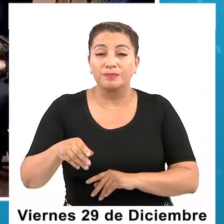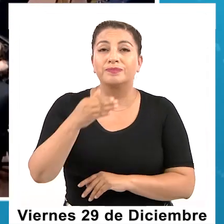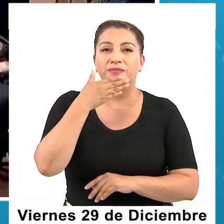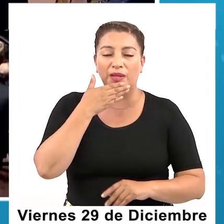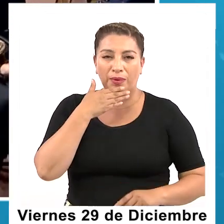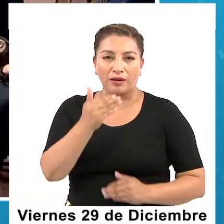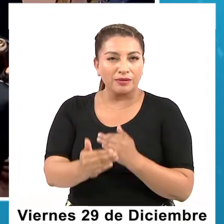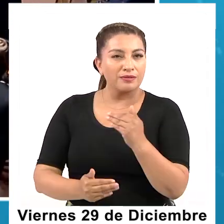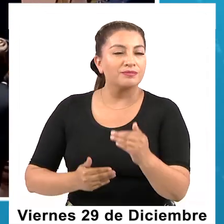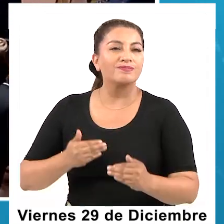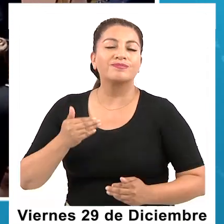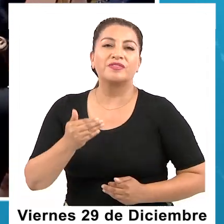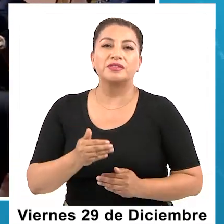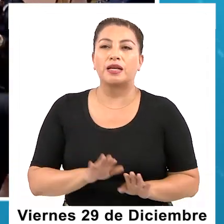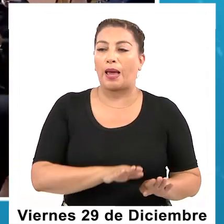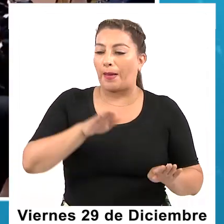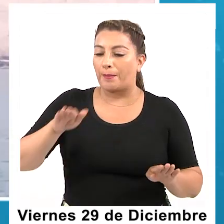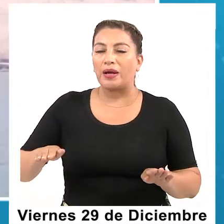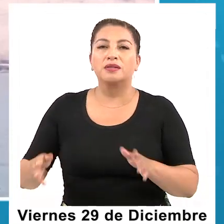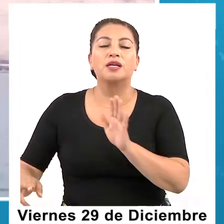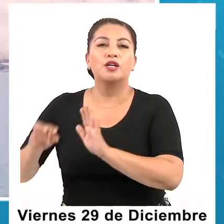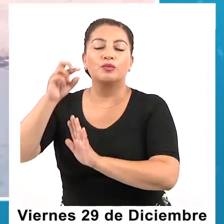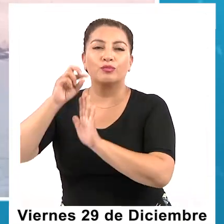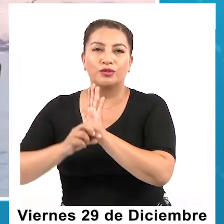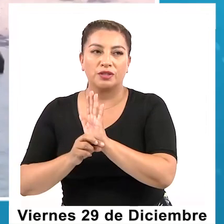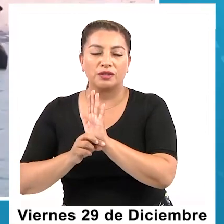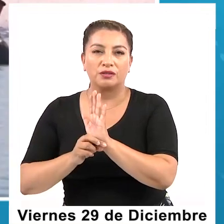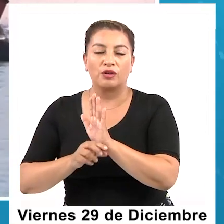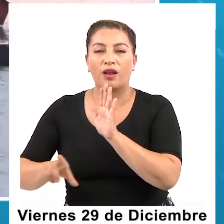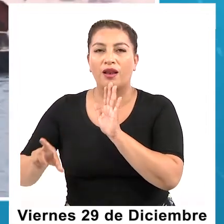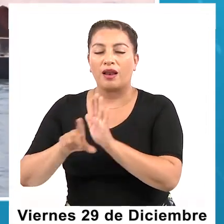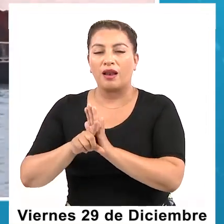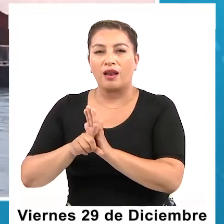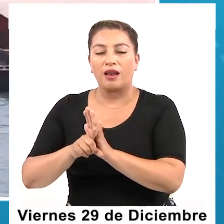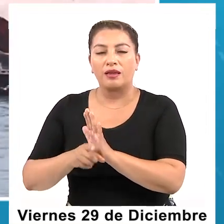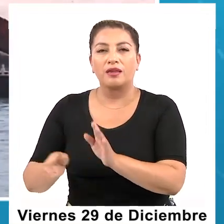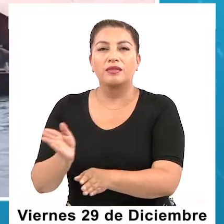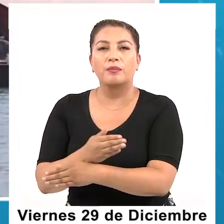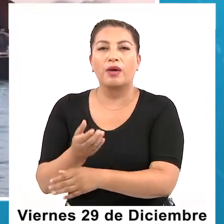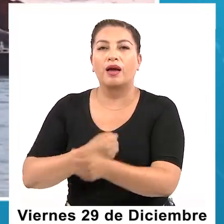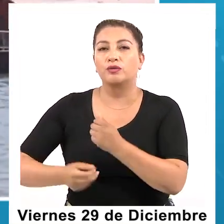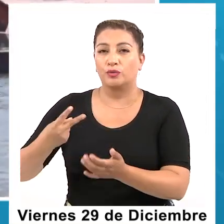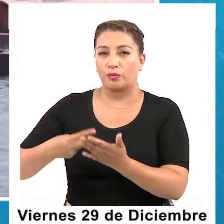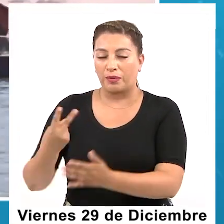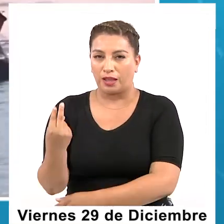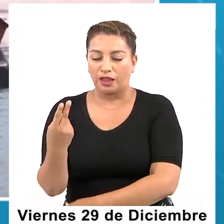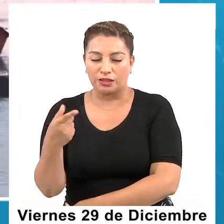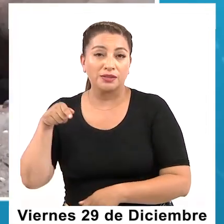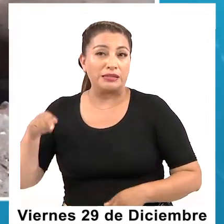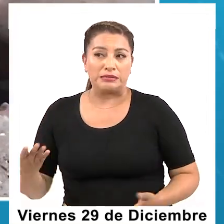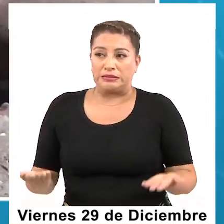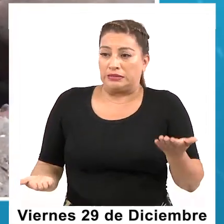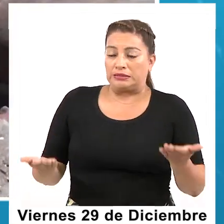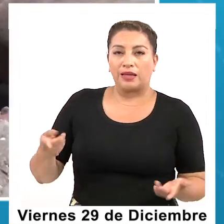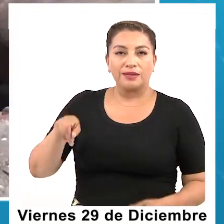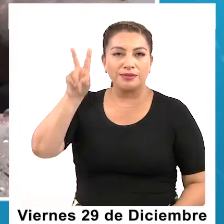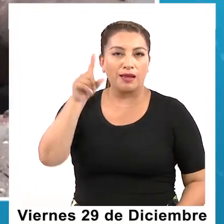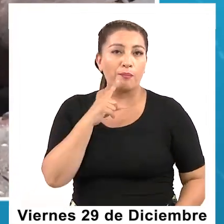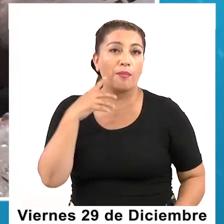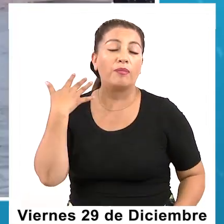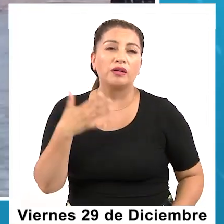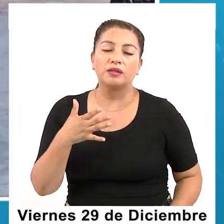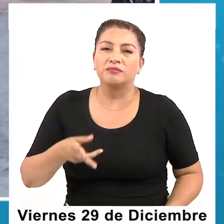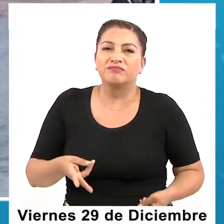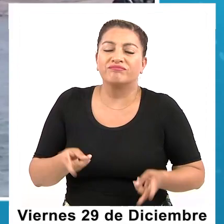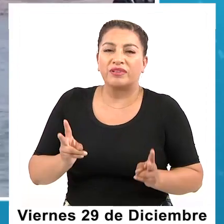va a avanzar de manera paralela con el proyecto de nulidad de la ley de pesca del año 2012. anterior, sí, claro, claro. Entonces, y eso es súper importante porque